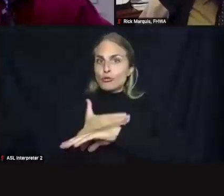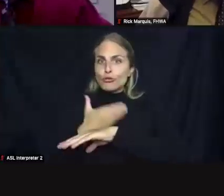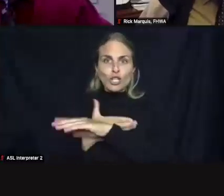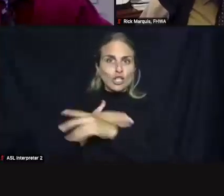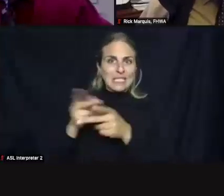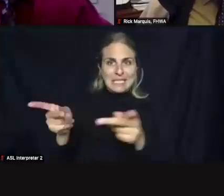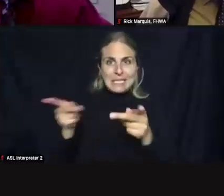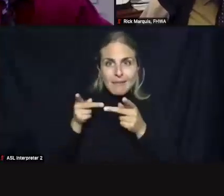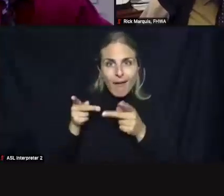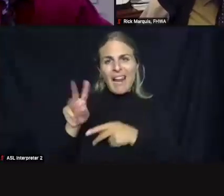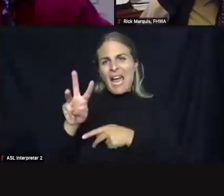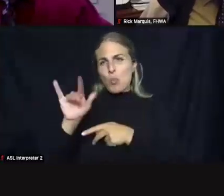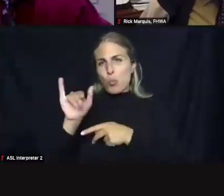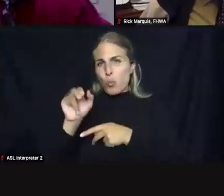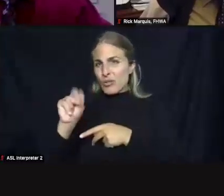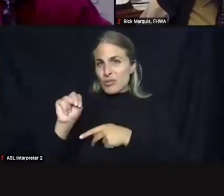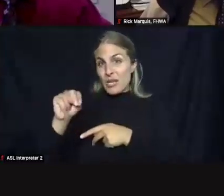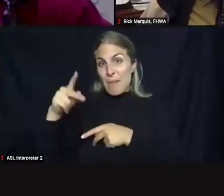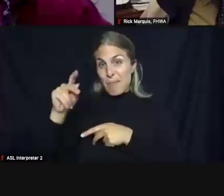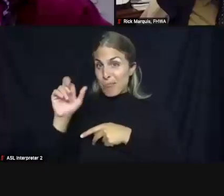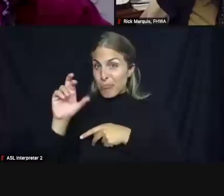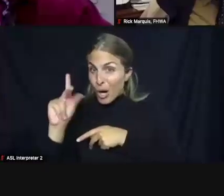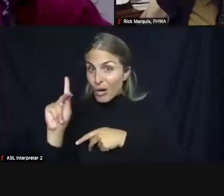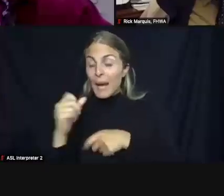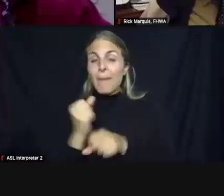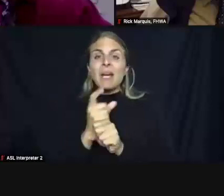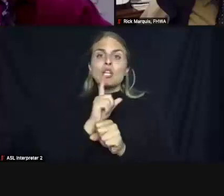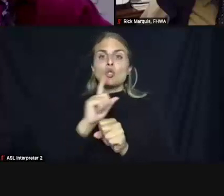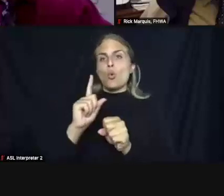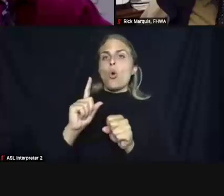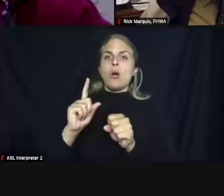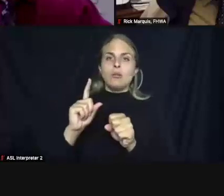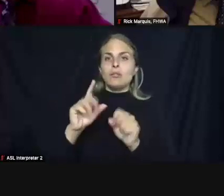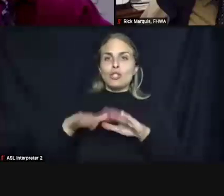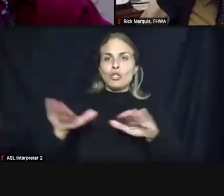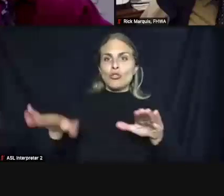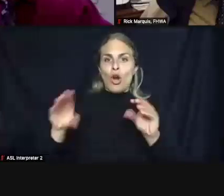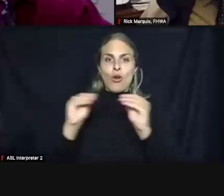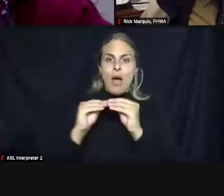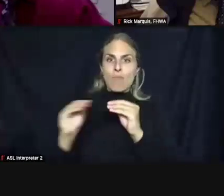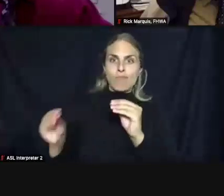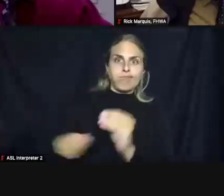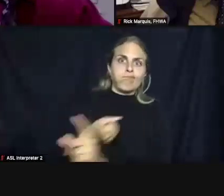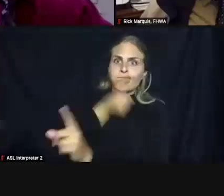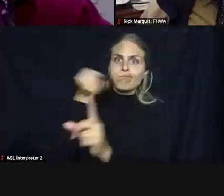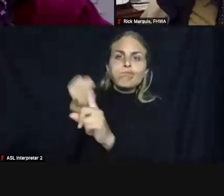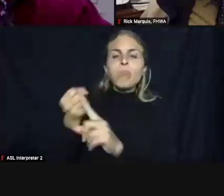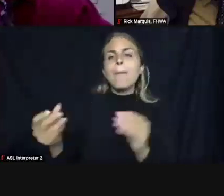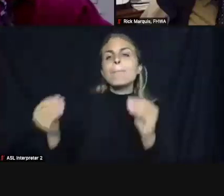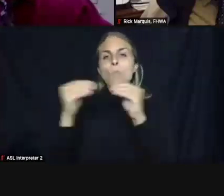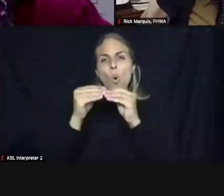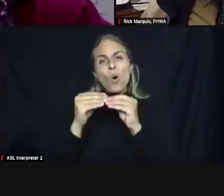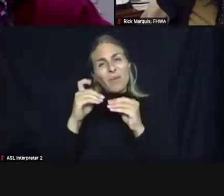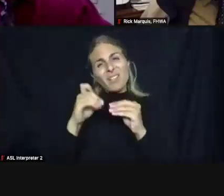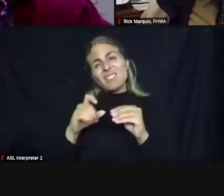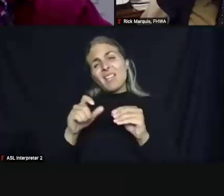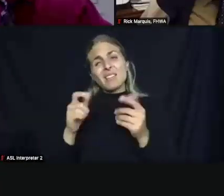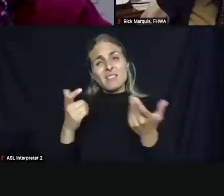los temas medioambientales para asegurar que nuestros hijos no están